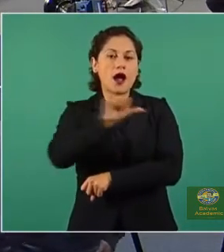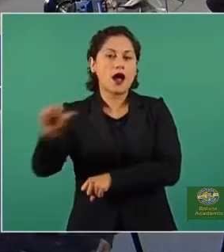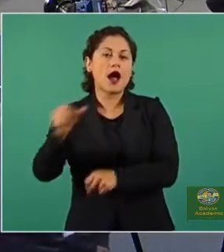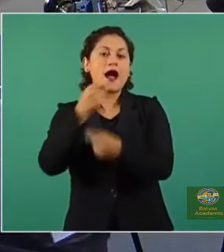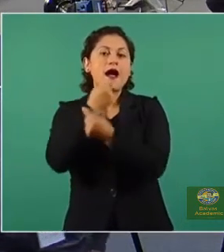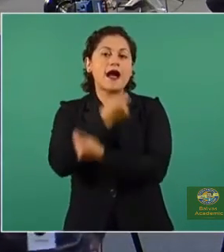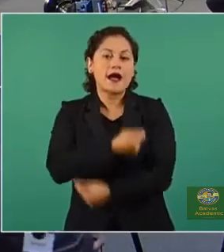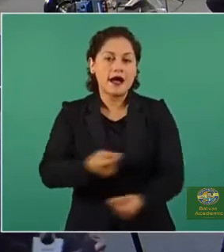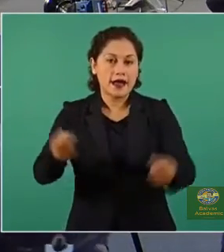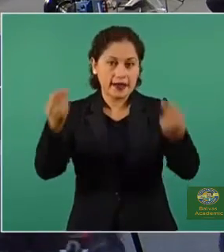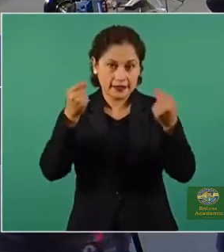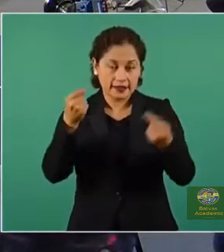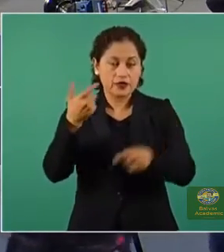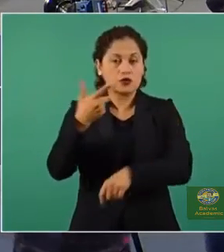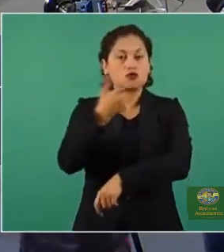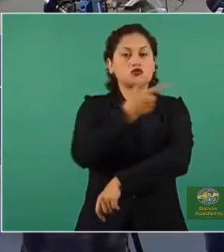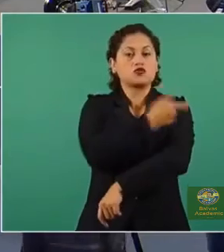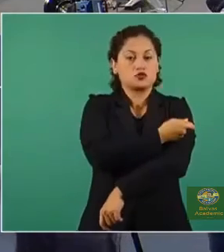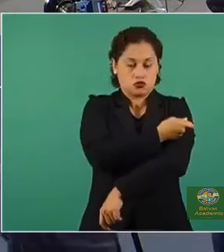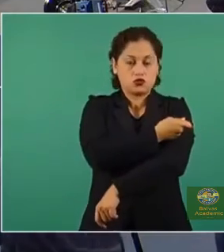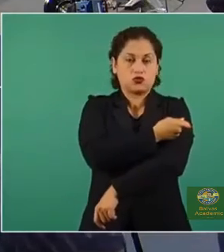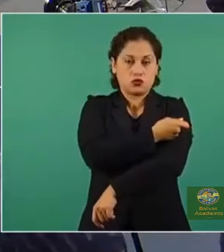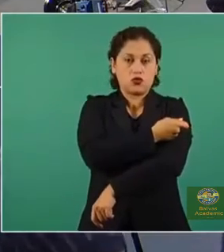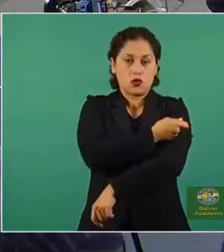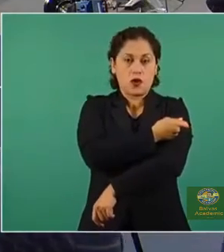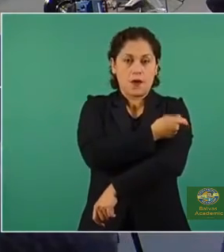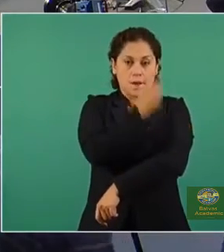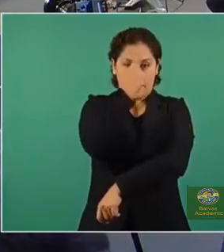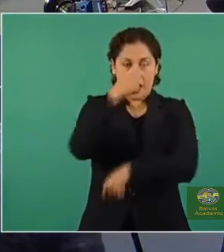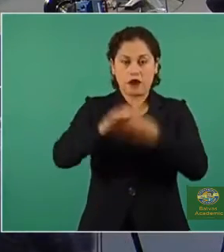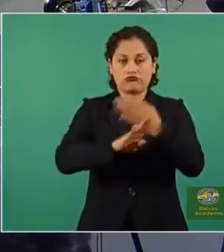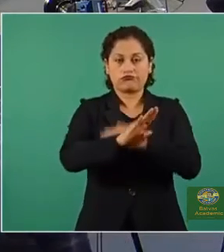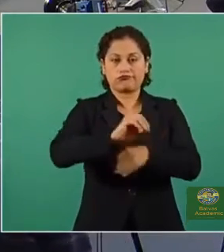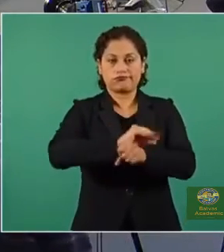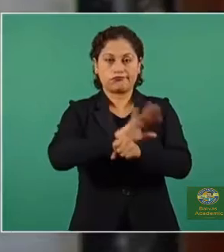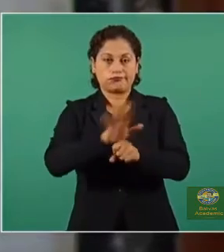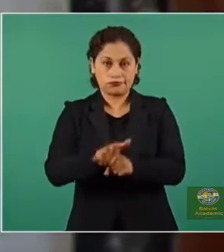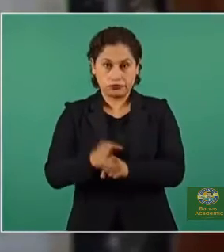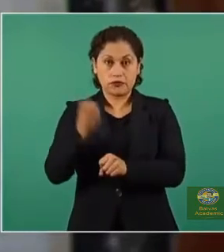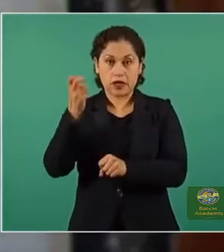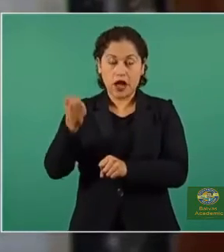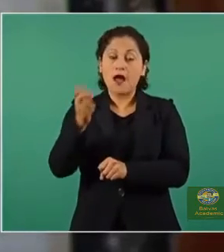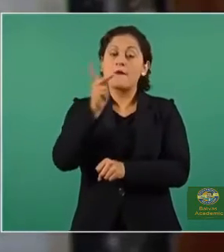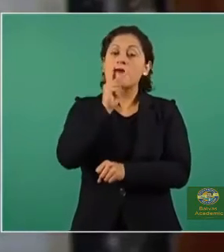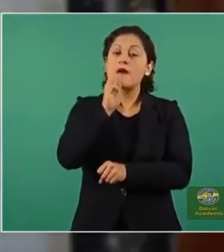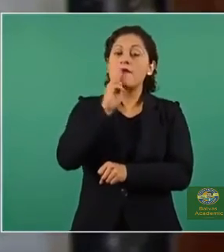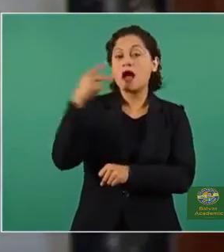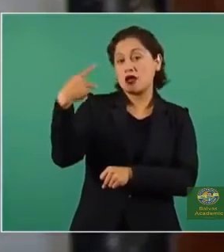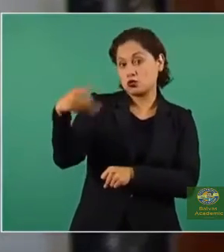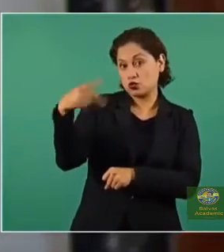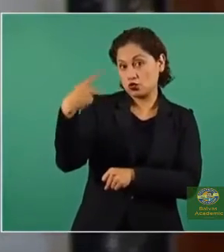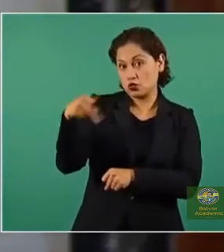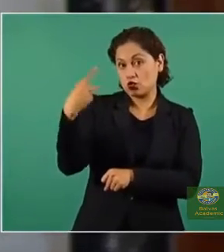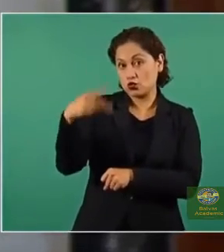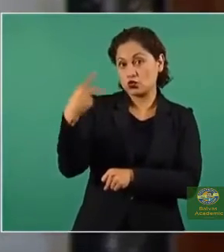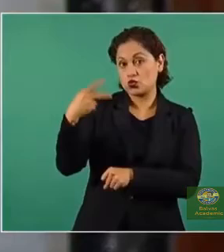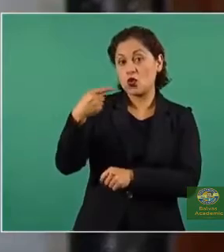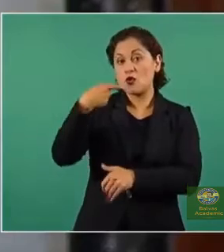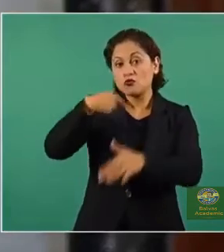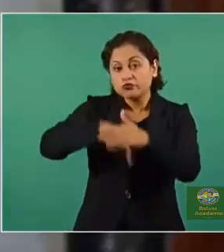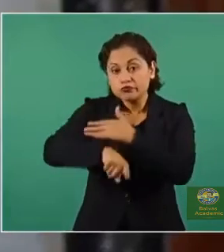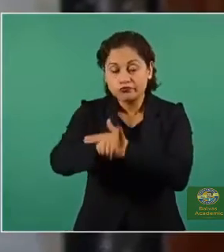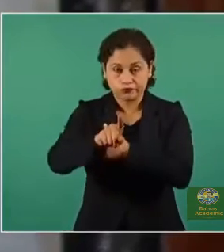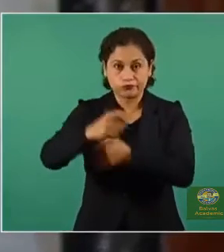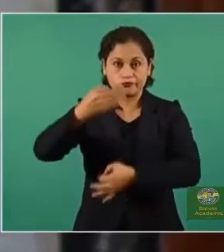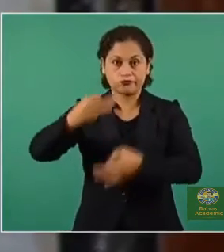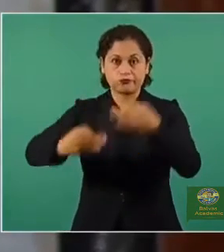la vacuna contra COVID-19. Fueron amparos que promovieron los mismos padres. De estos